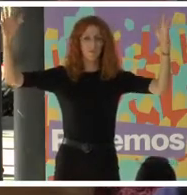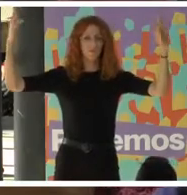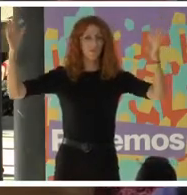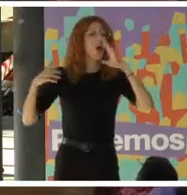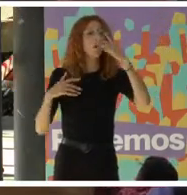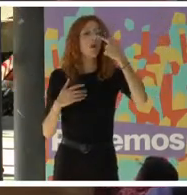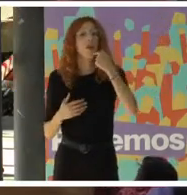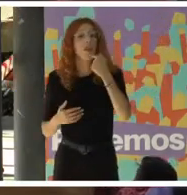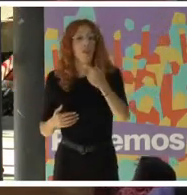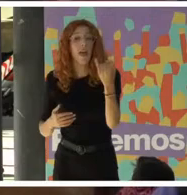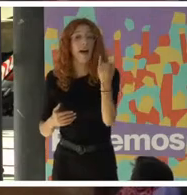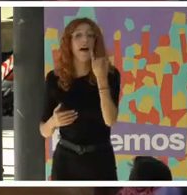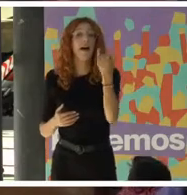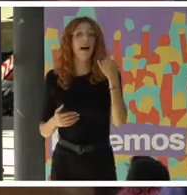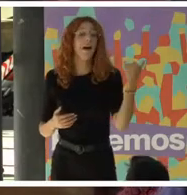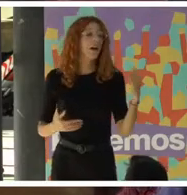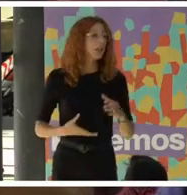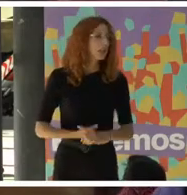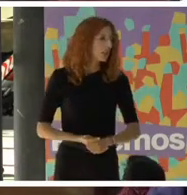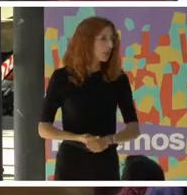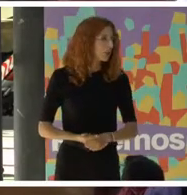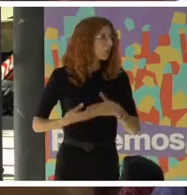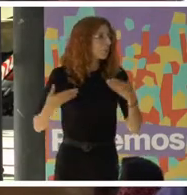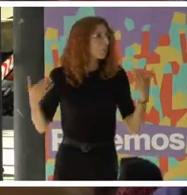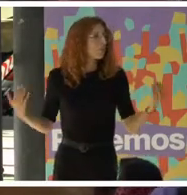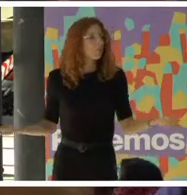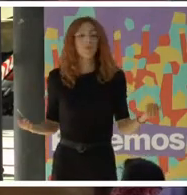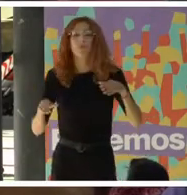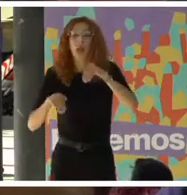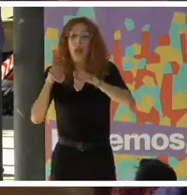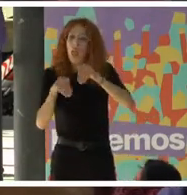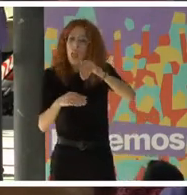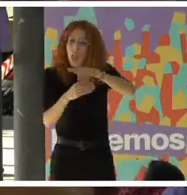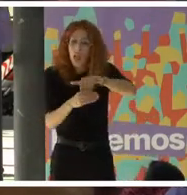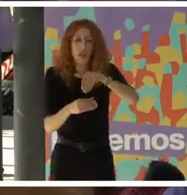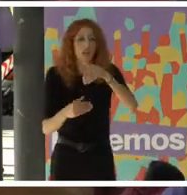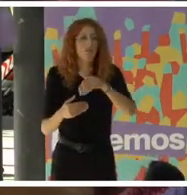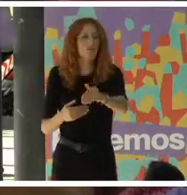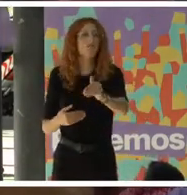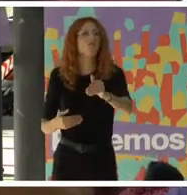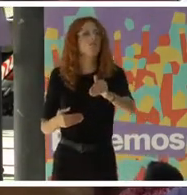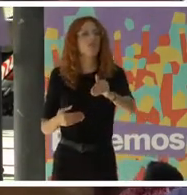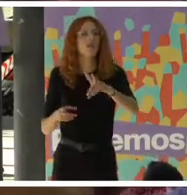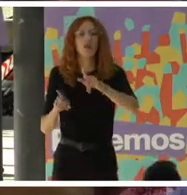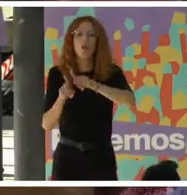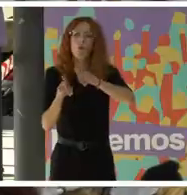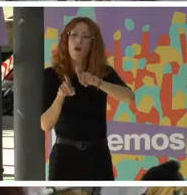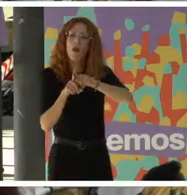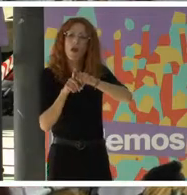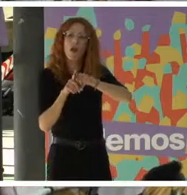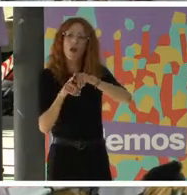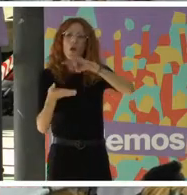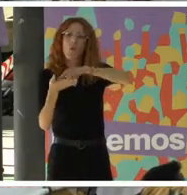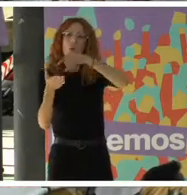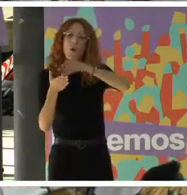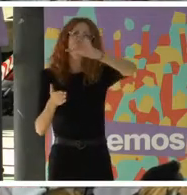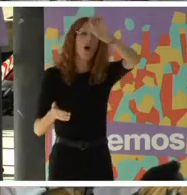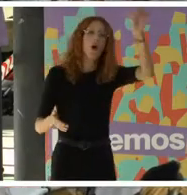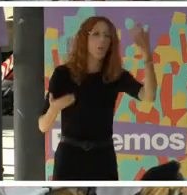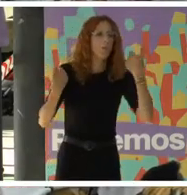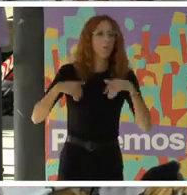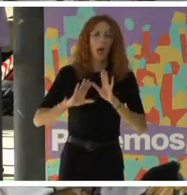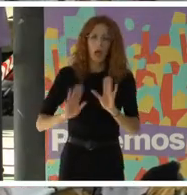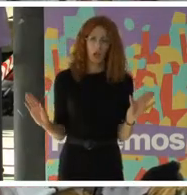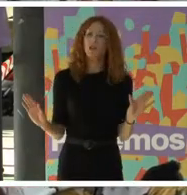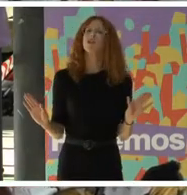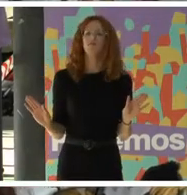Porque como decía Javier, estas son unas elecciones en las que no solo nos estamos jugando el proyecto europeo,